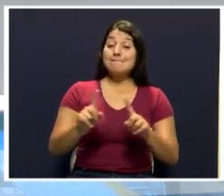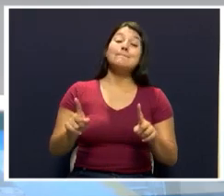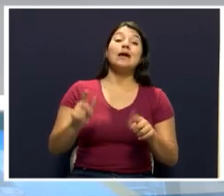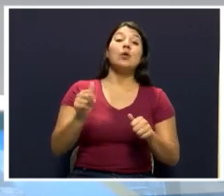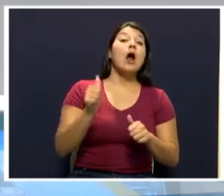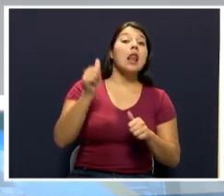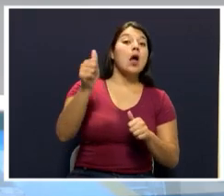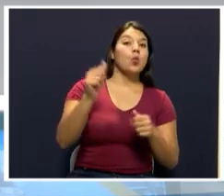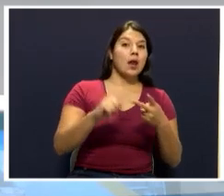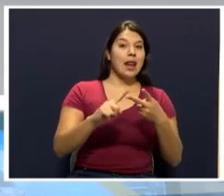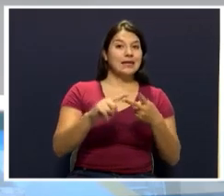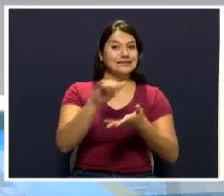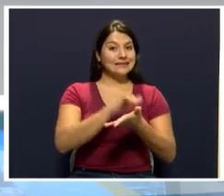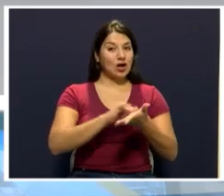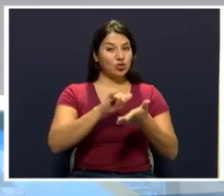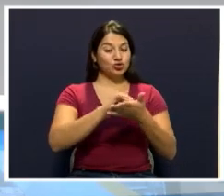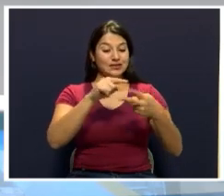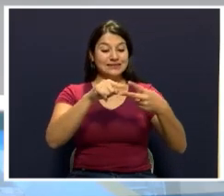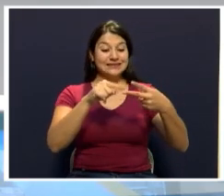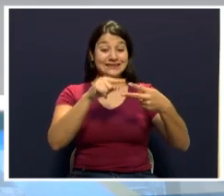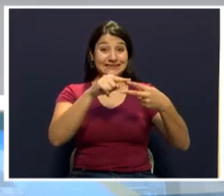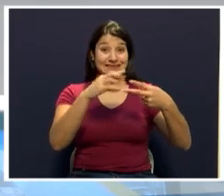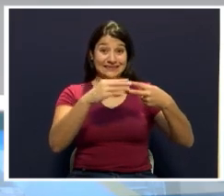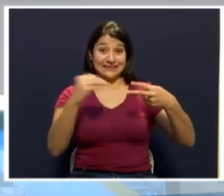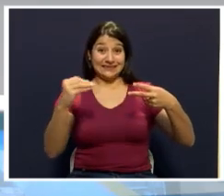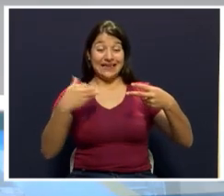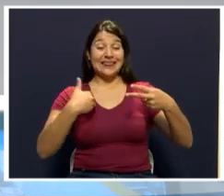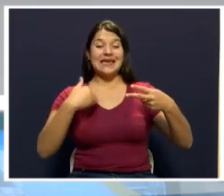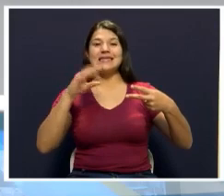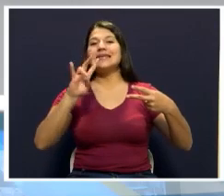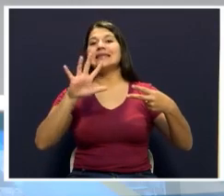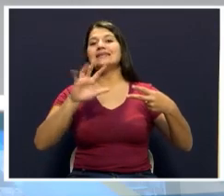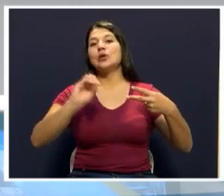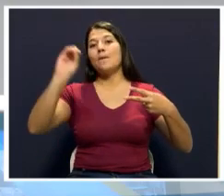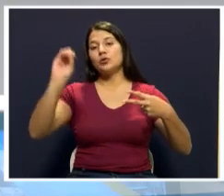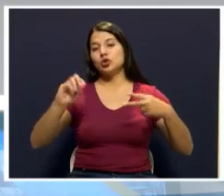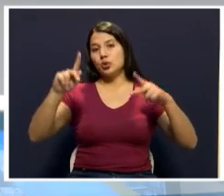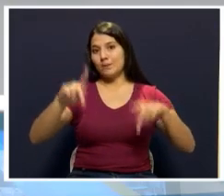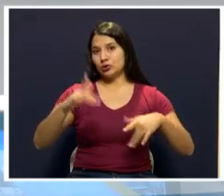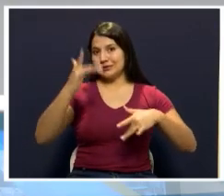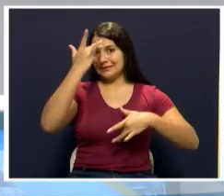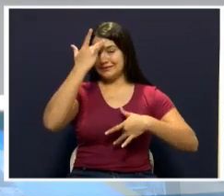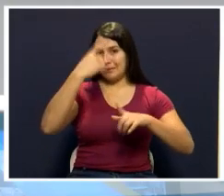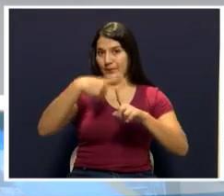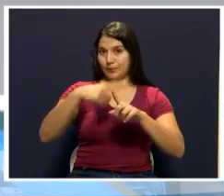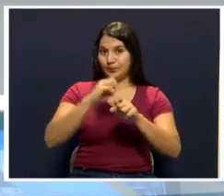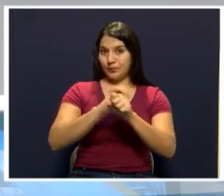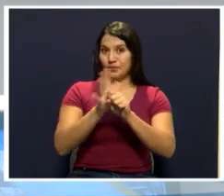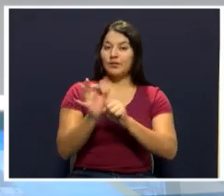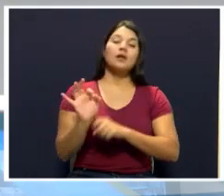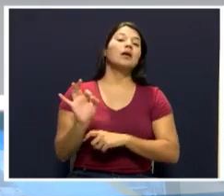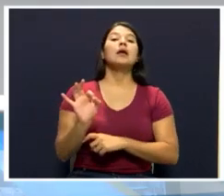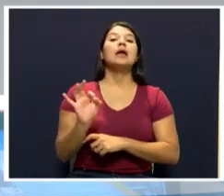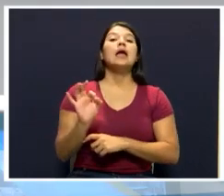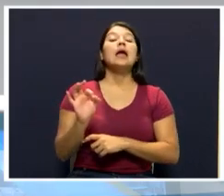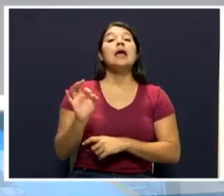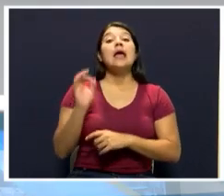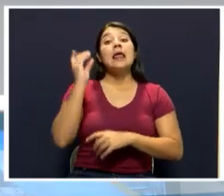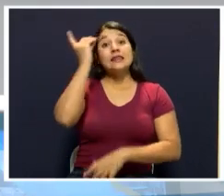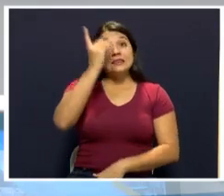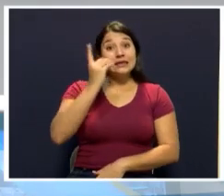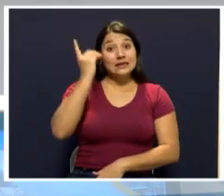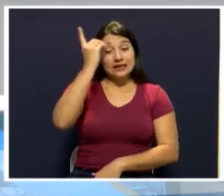San José concentran el 75% de los contagiados. El ministro de Salud, Daniel Salas,